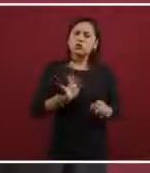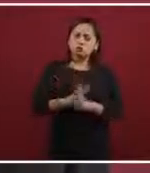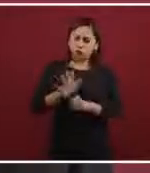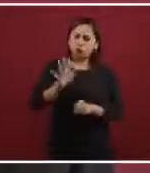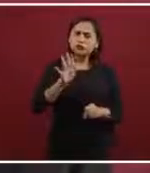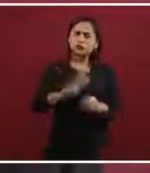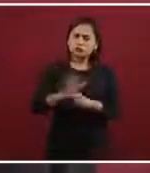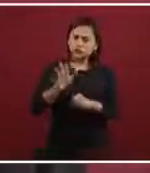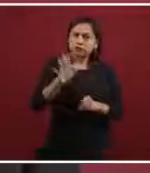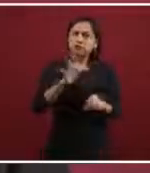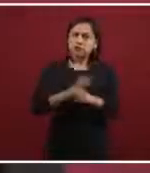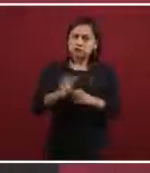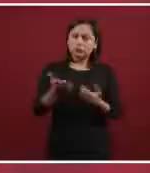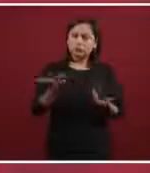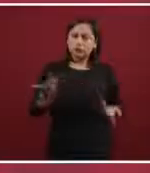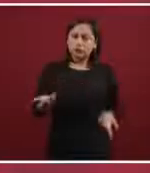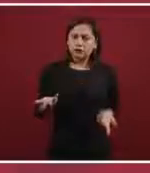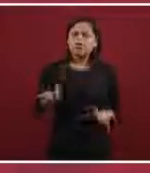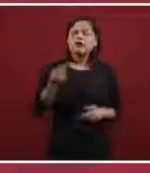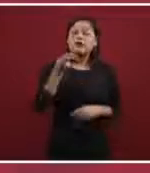y que se respete